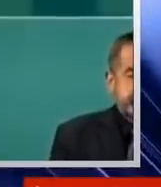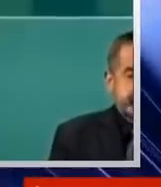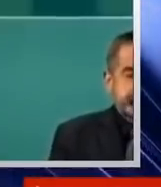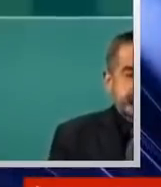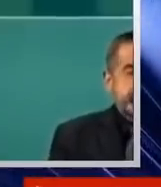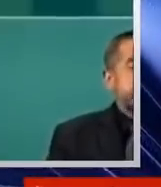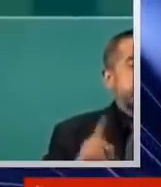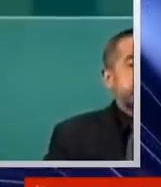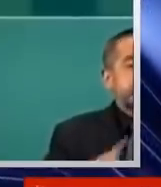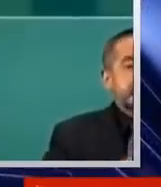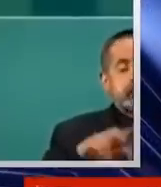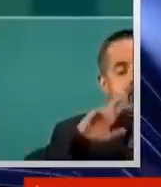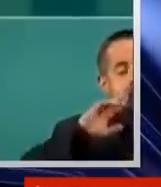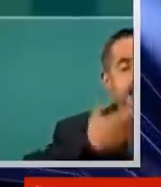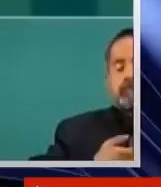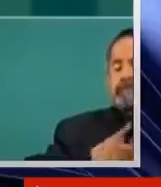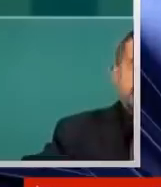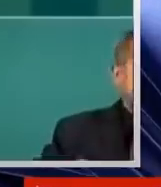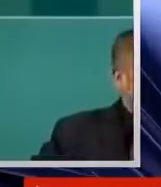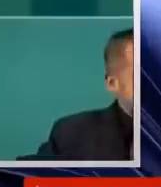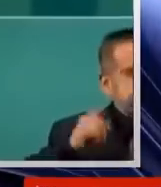quien fue el responsable